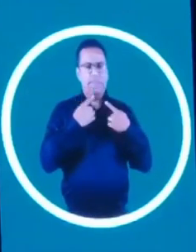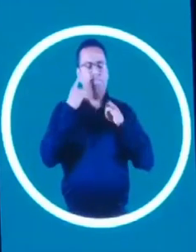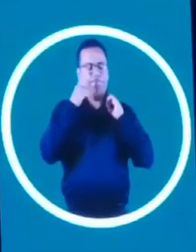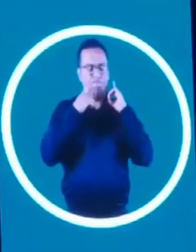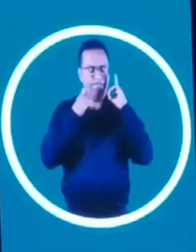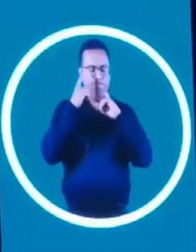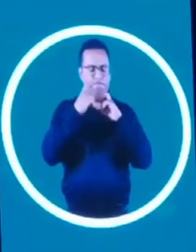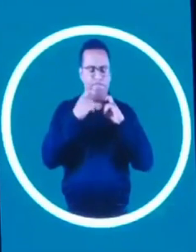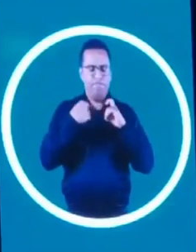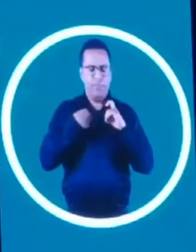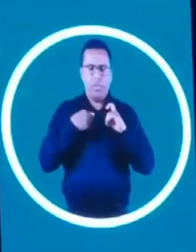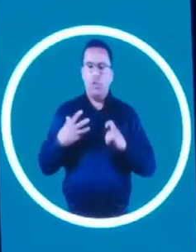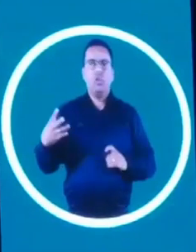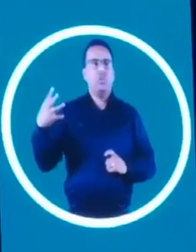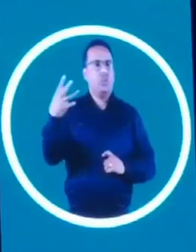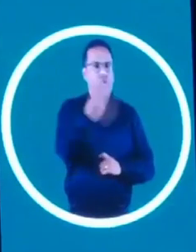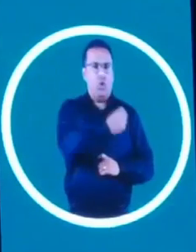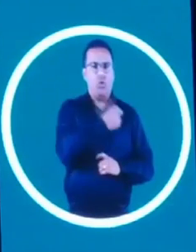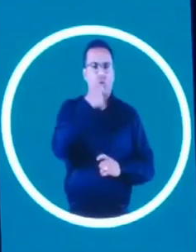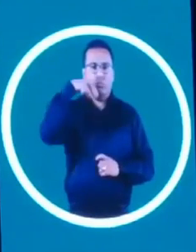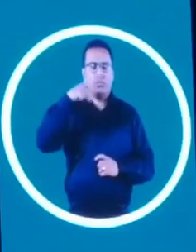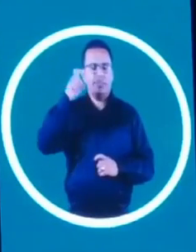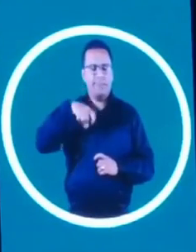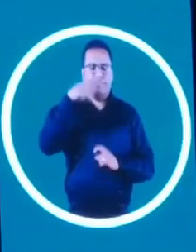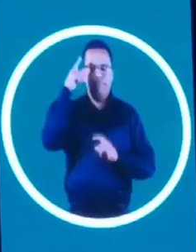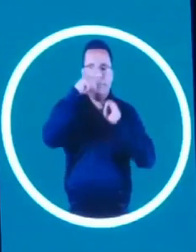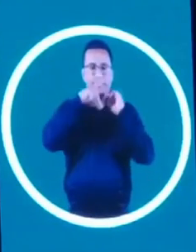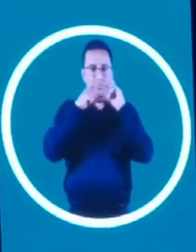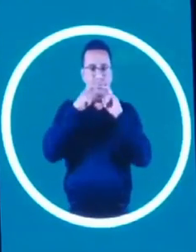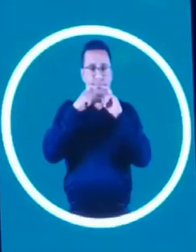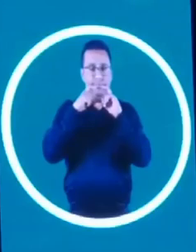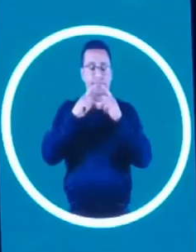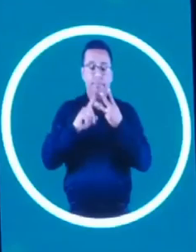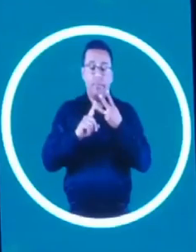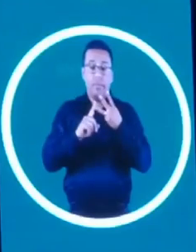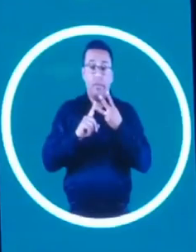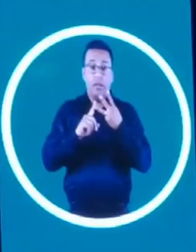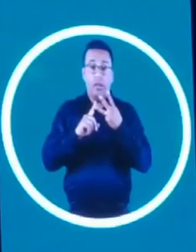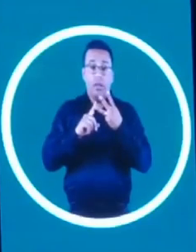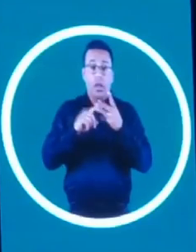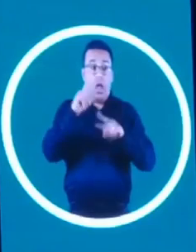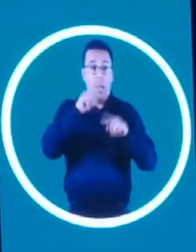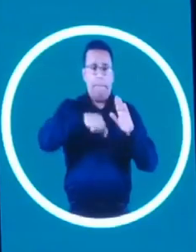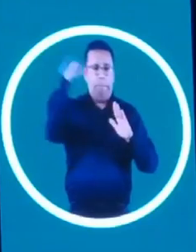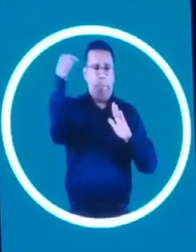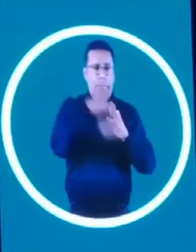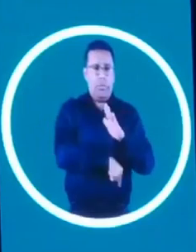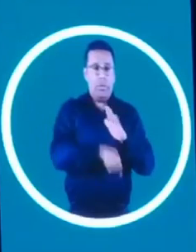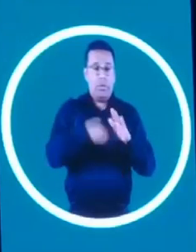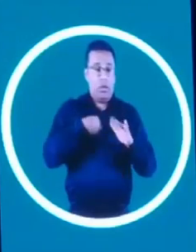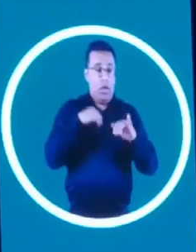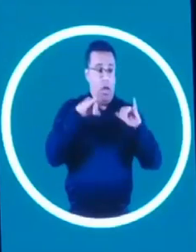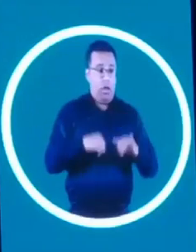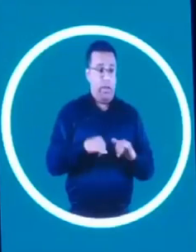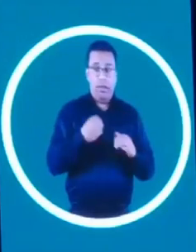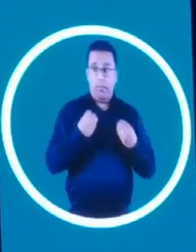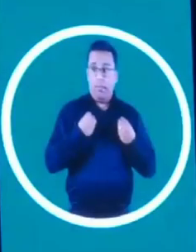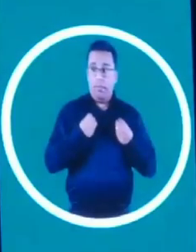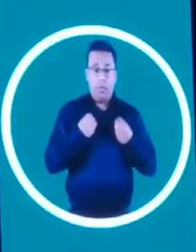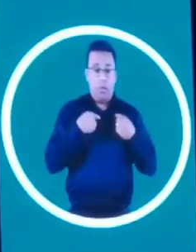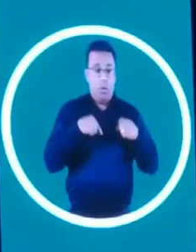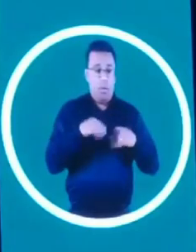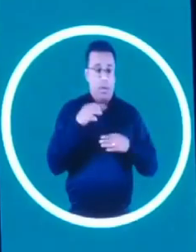humanidad. Tenemos una crisis migratoria global que está haciendo que la